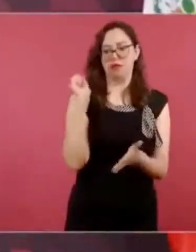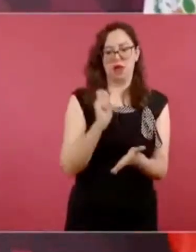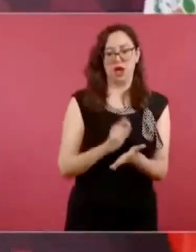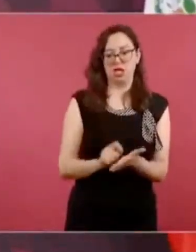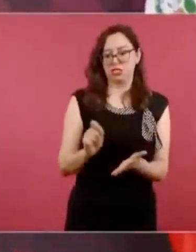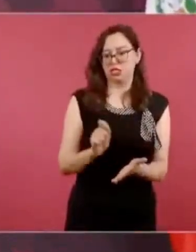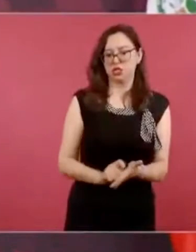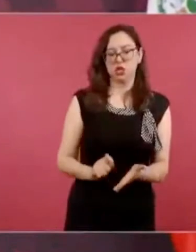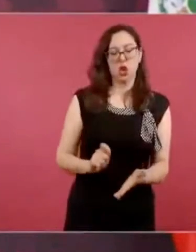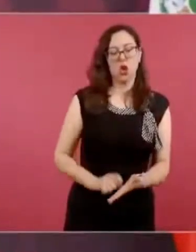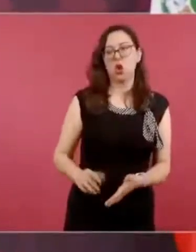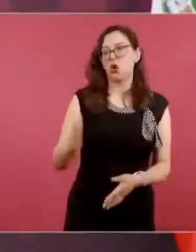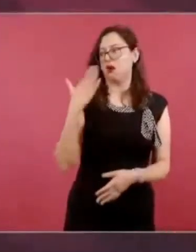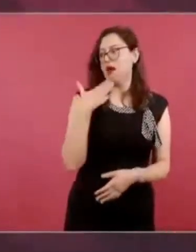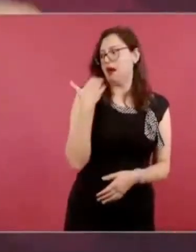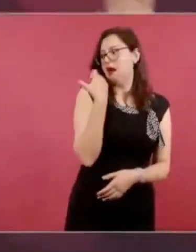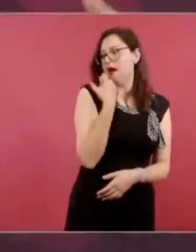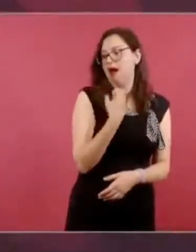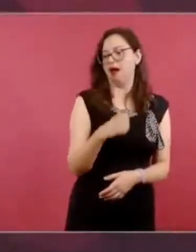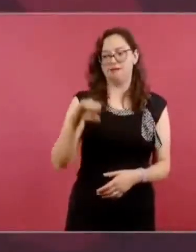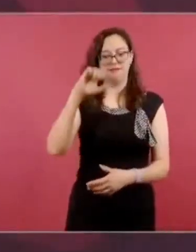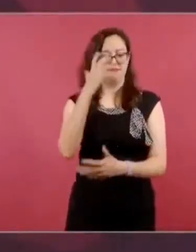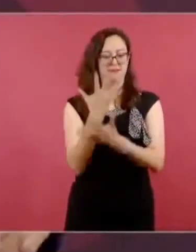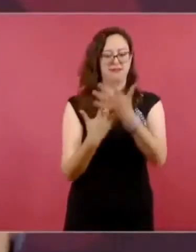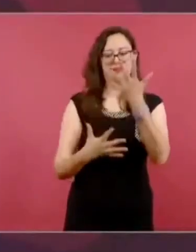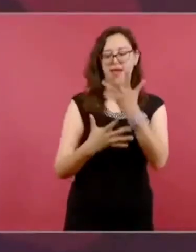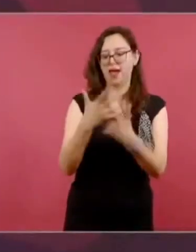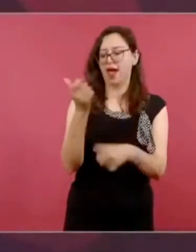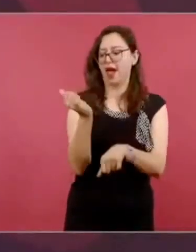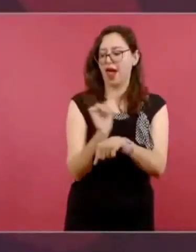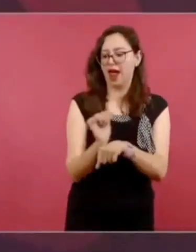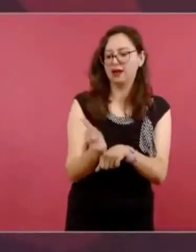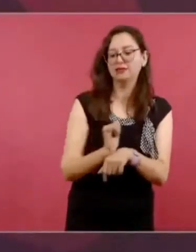el arte, con la ciencia.